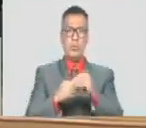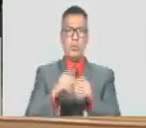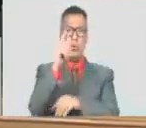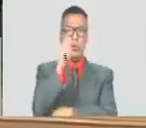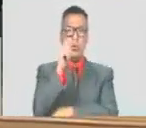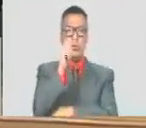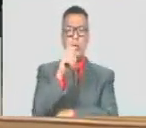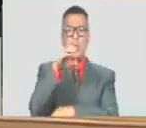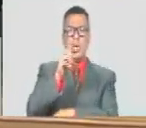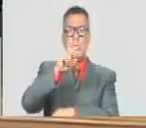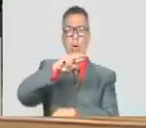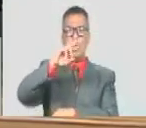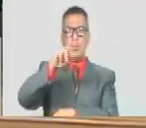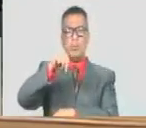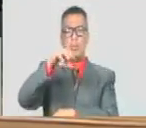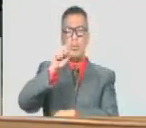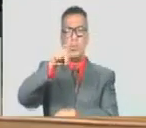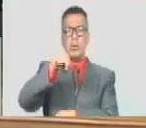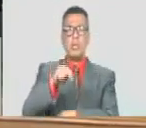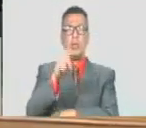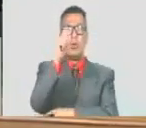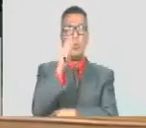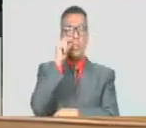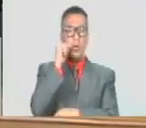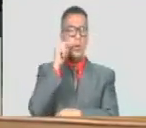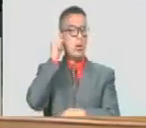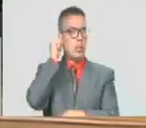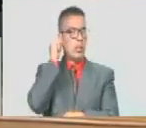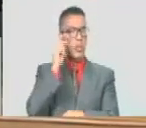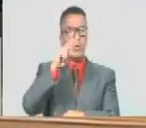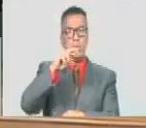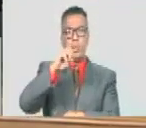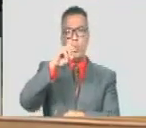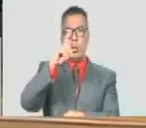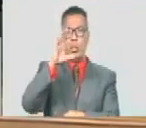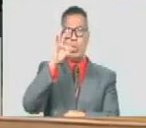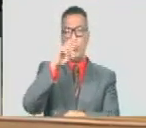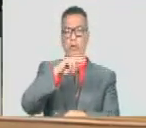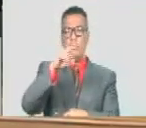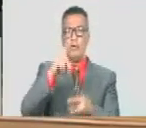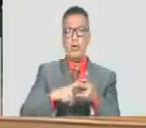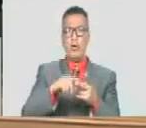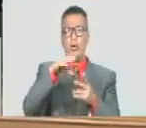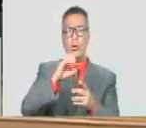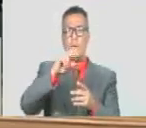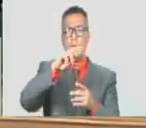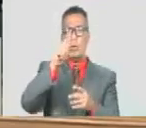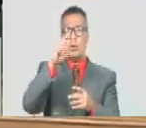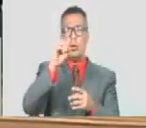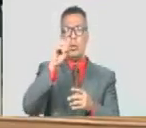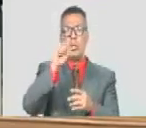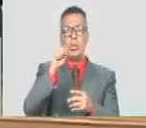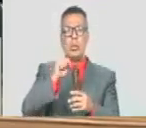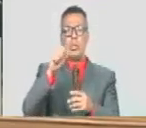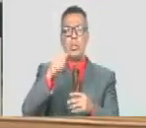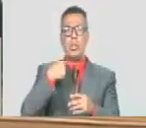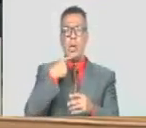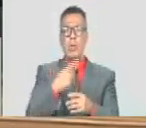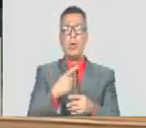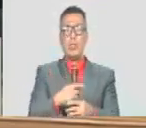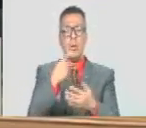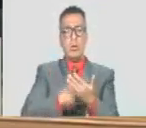diputada Carmen Yurami Quintero y los diputados Rodolfo Crespo y René Coltac Vivas, mediante la cual